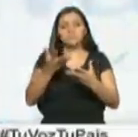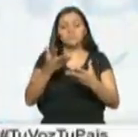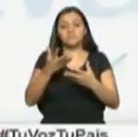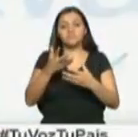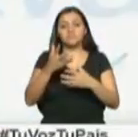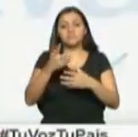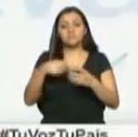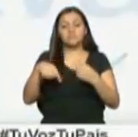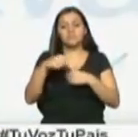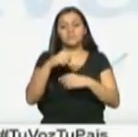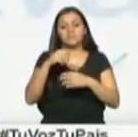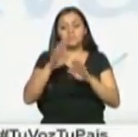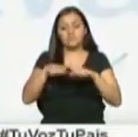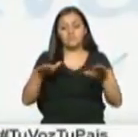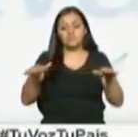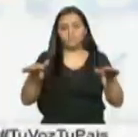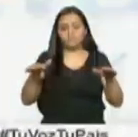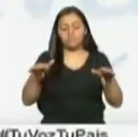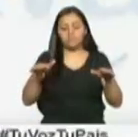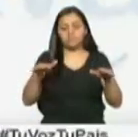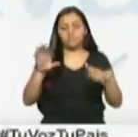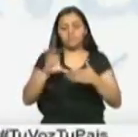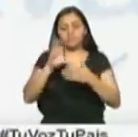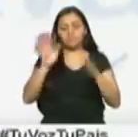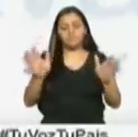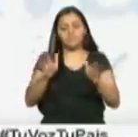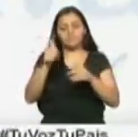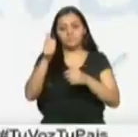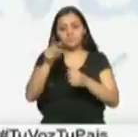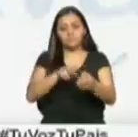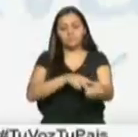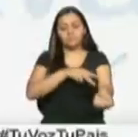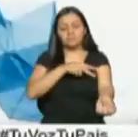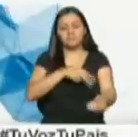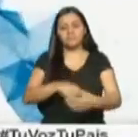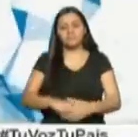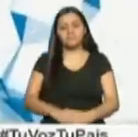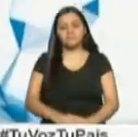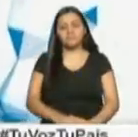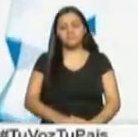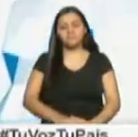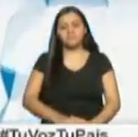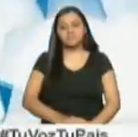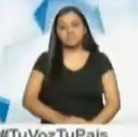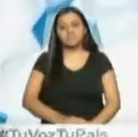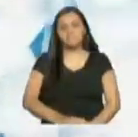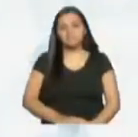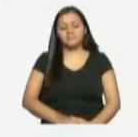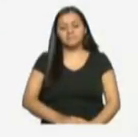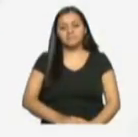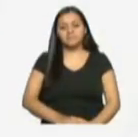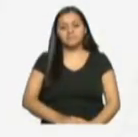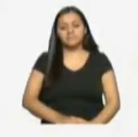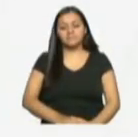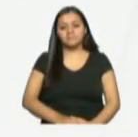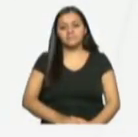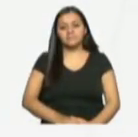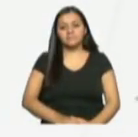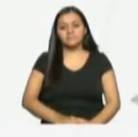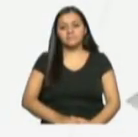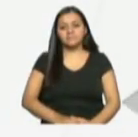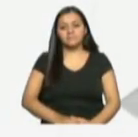Movilización realizada por estudiantes busca promover buenos hábitos en la ciudadanía. Ya volvemos.